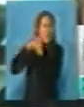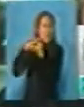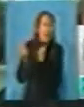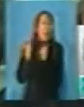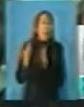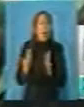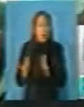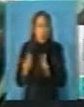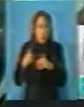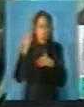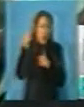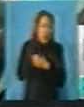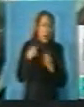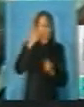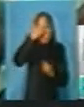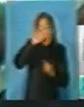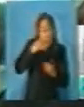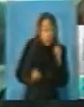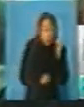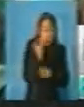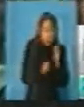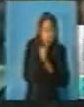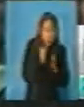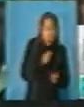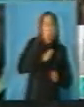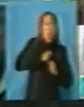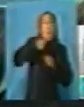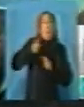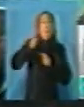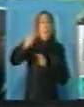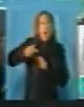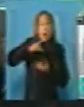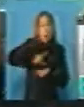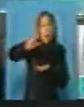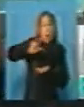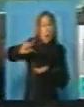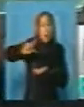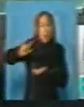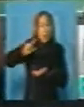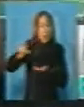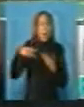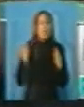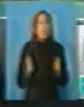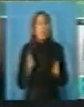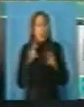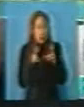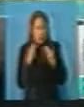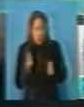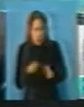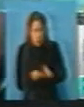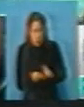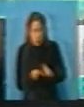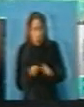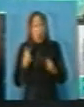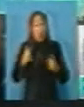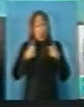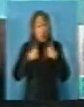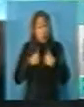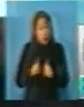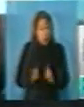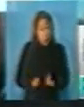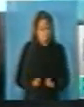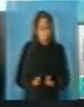ser pagados con lo producido por las inversiones realizadas. ¿Qué quiere decir? Que si yo